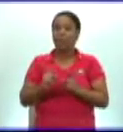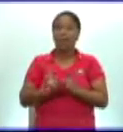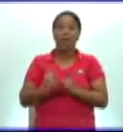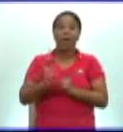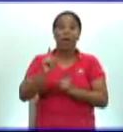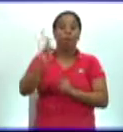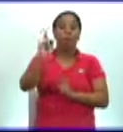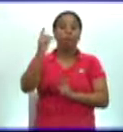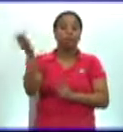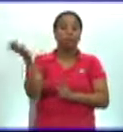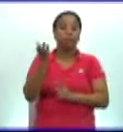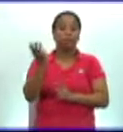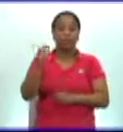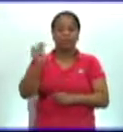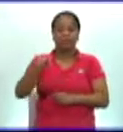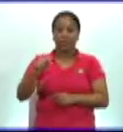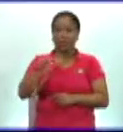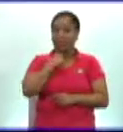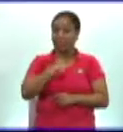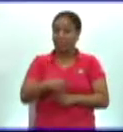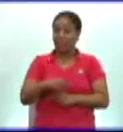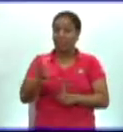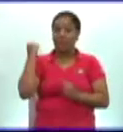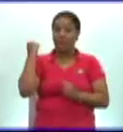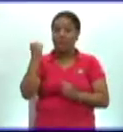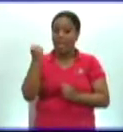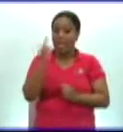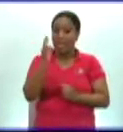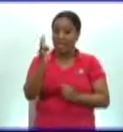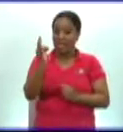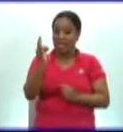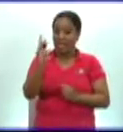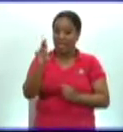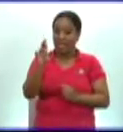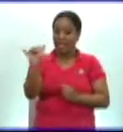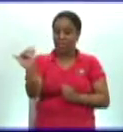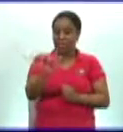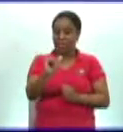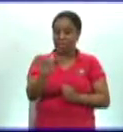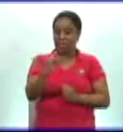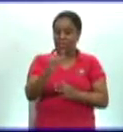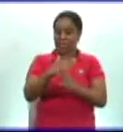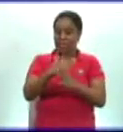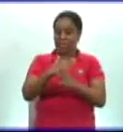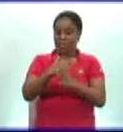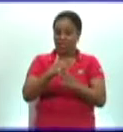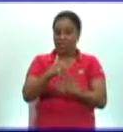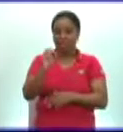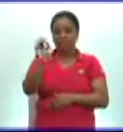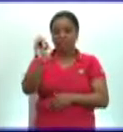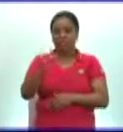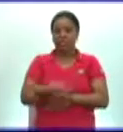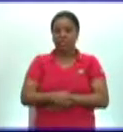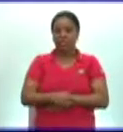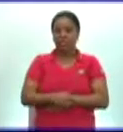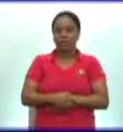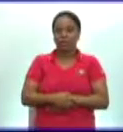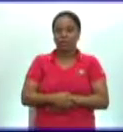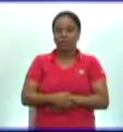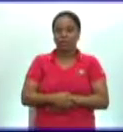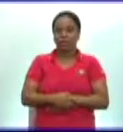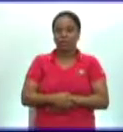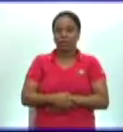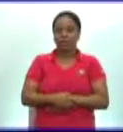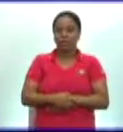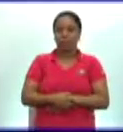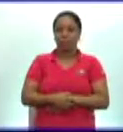velocidad. En este caso, la fuerza resultante es distinta de cero. ¿Y cómo